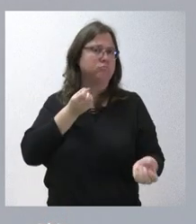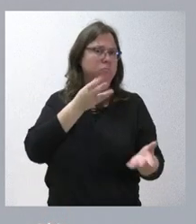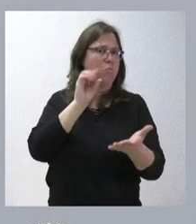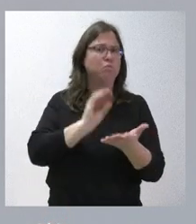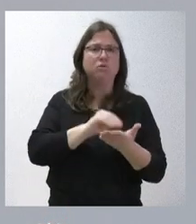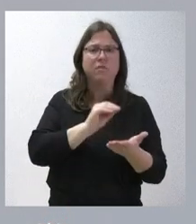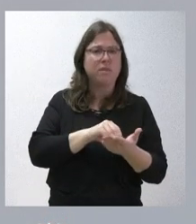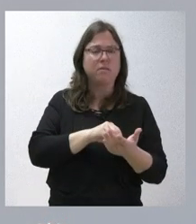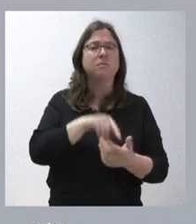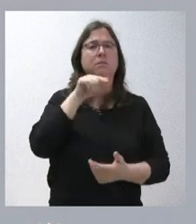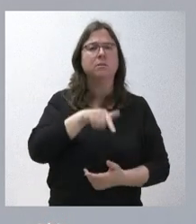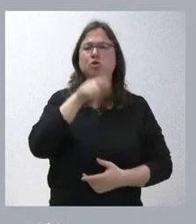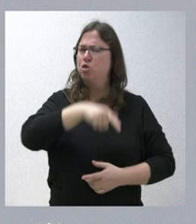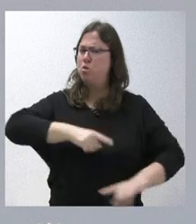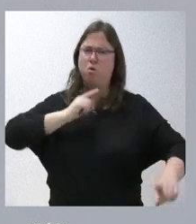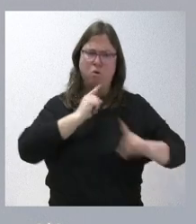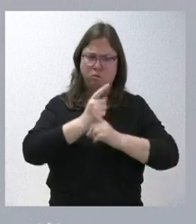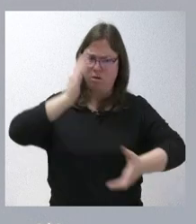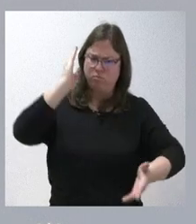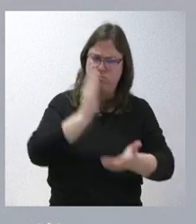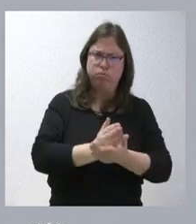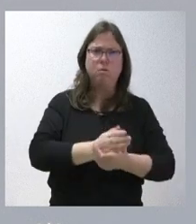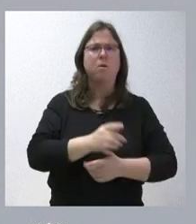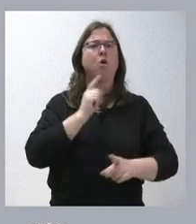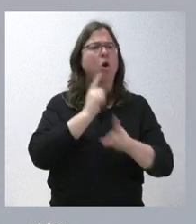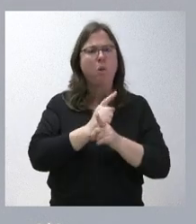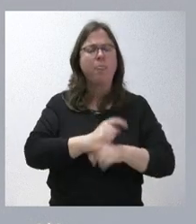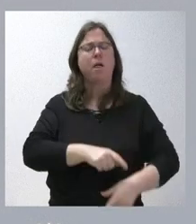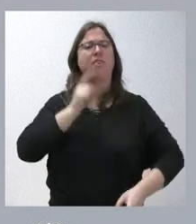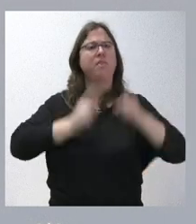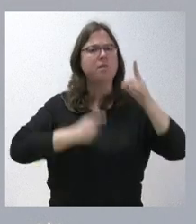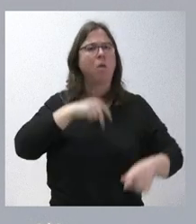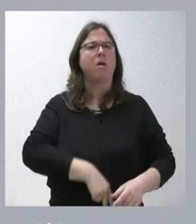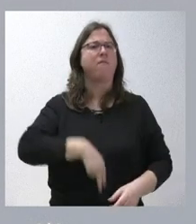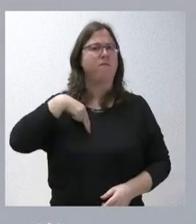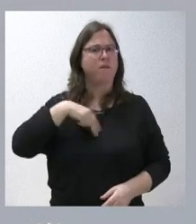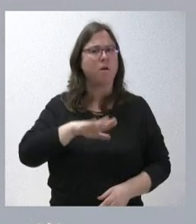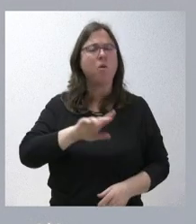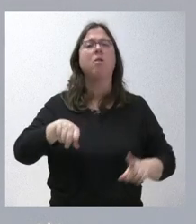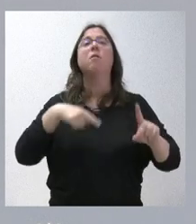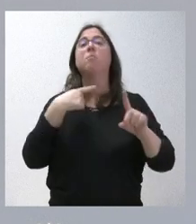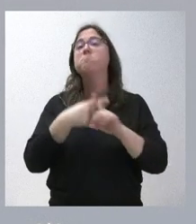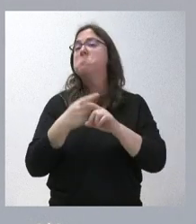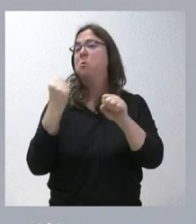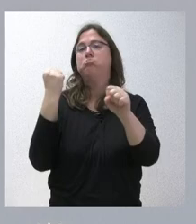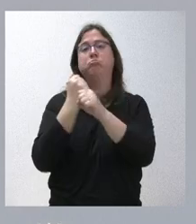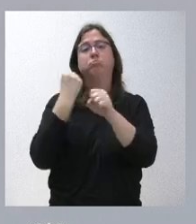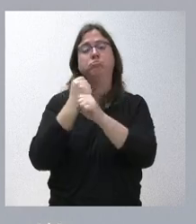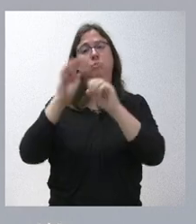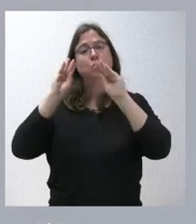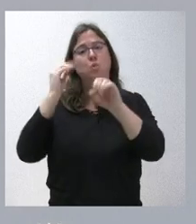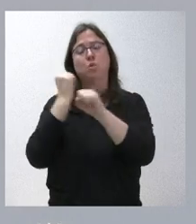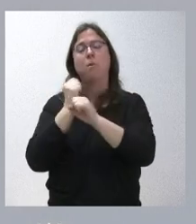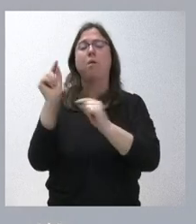sala muy clara de condena a la dictadura franquista pero también de respeto al trabajo parlamentario que tienen que hacer las cortes de Castilla